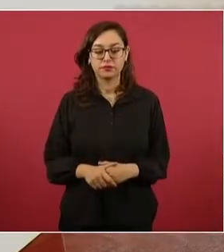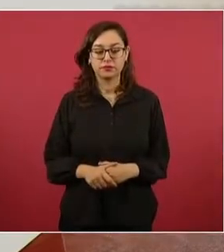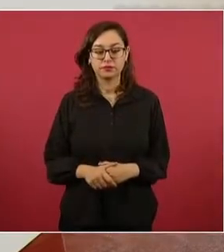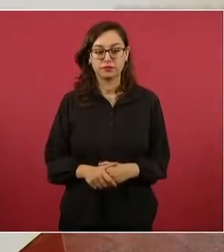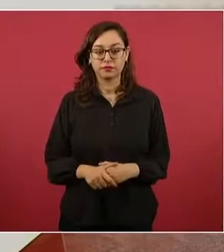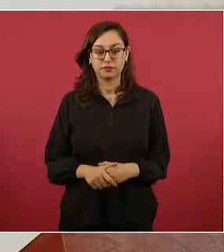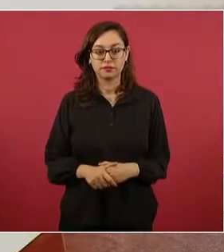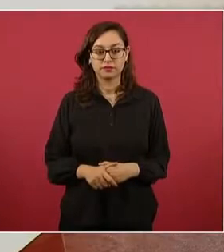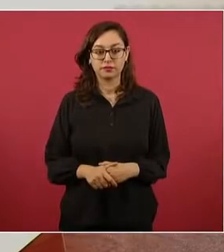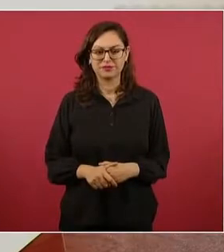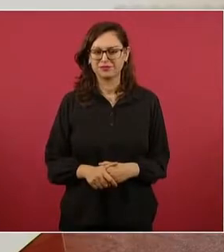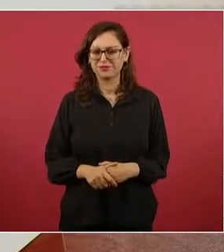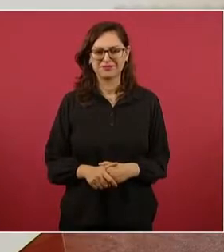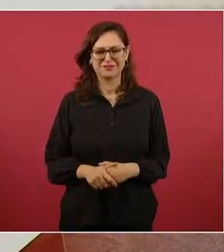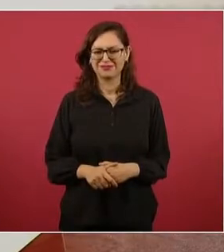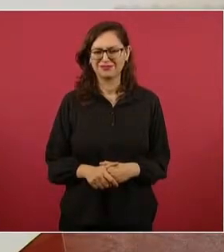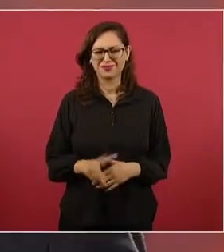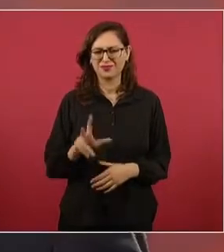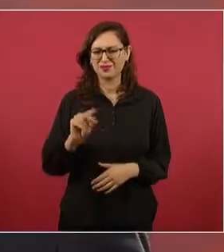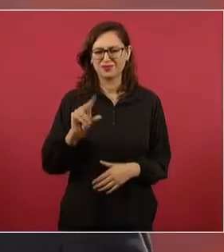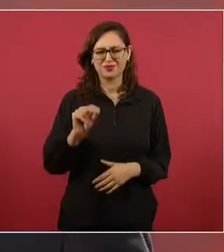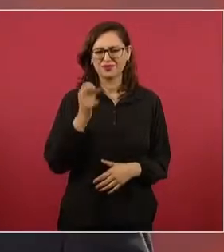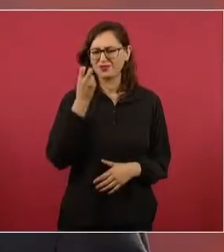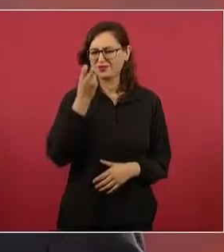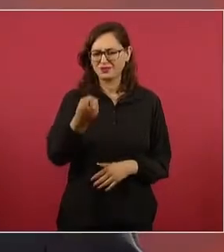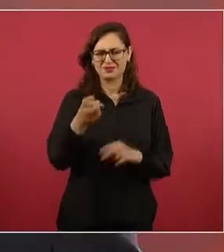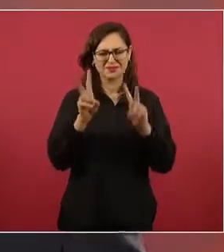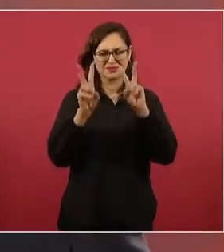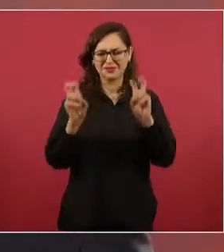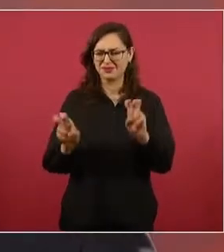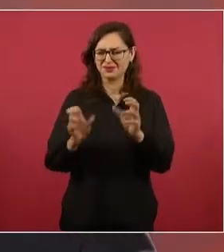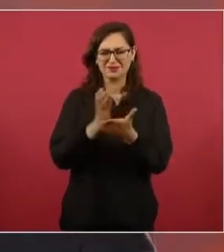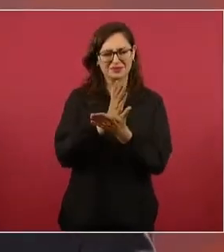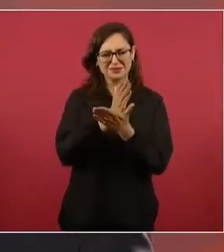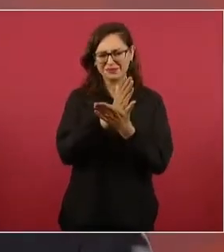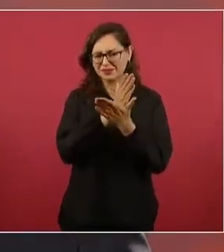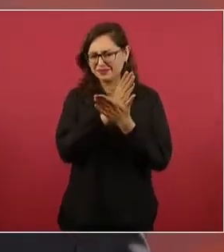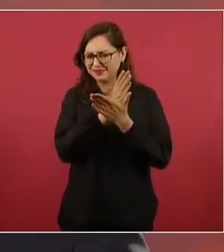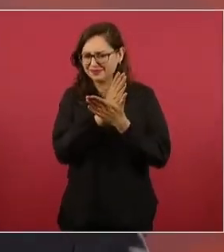No, eso ya es otro asunto. Yo no